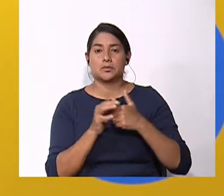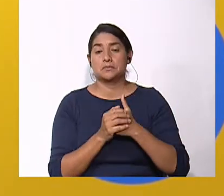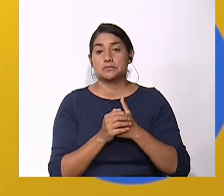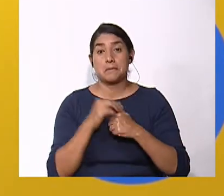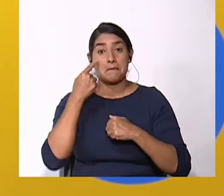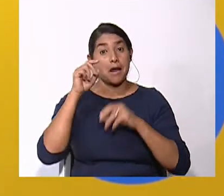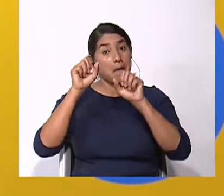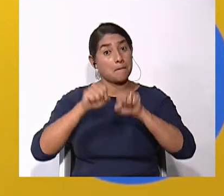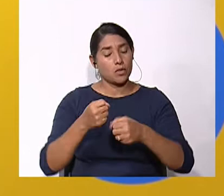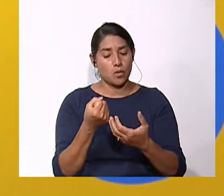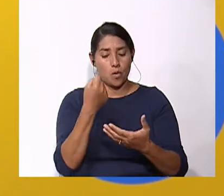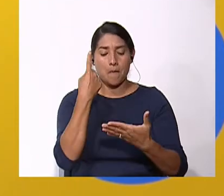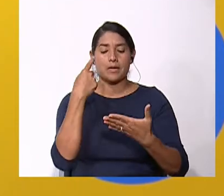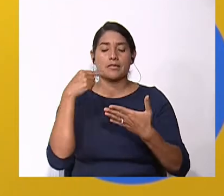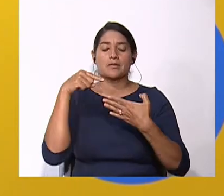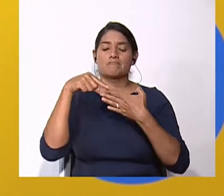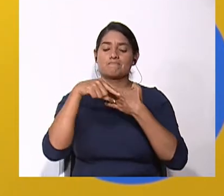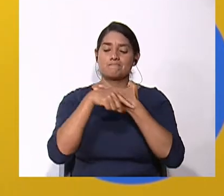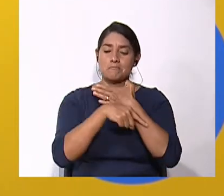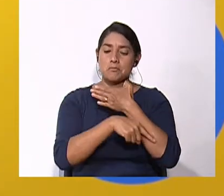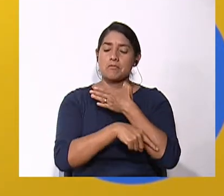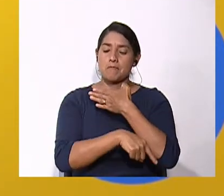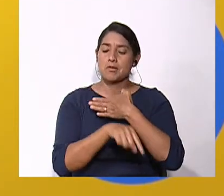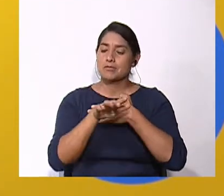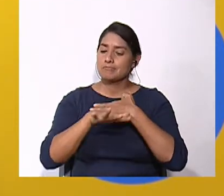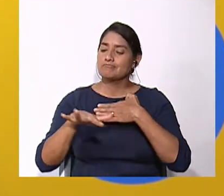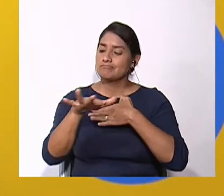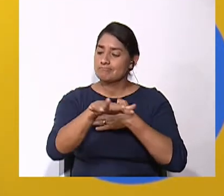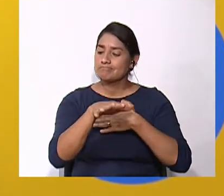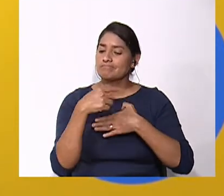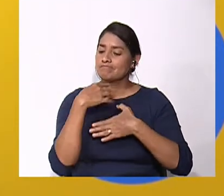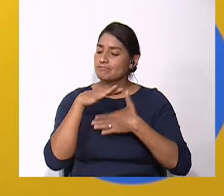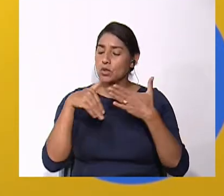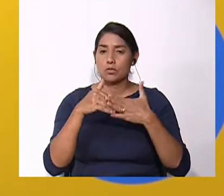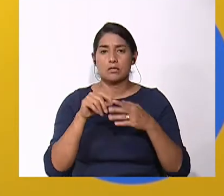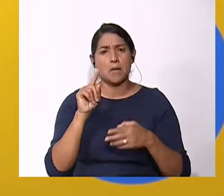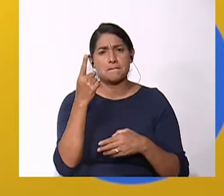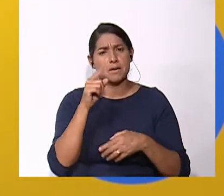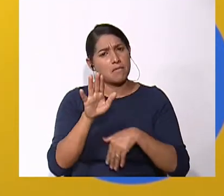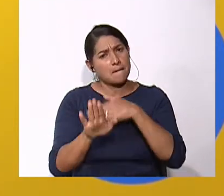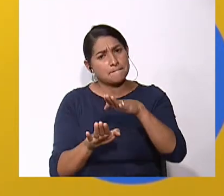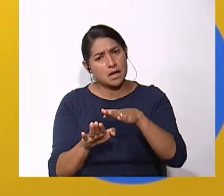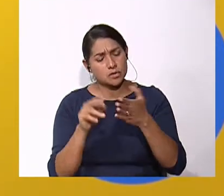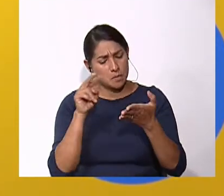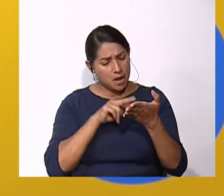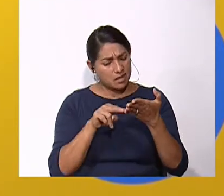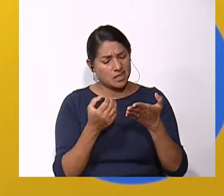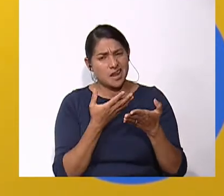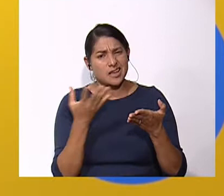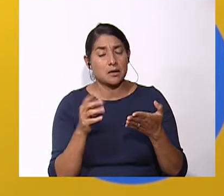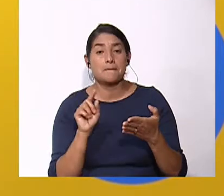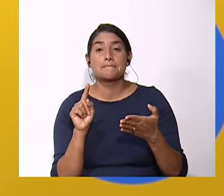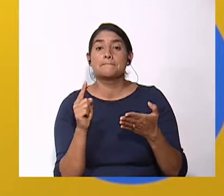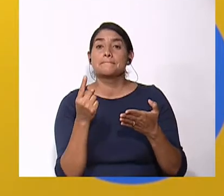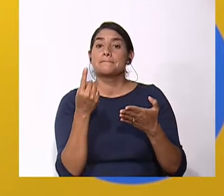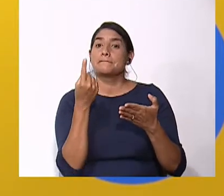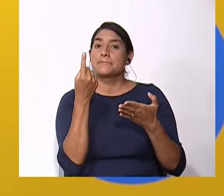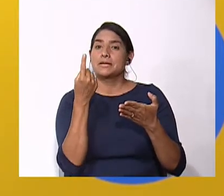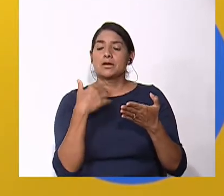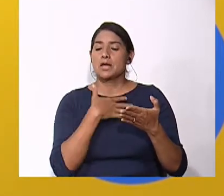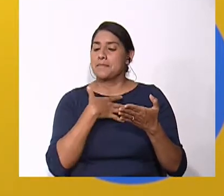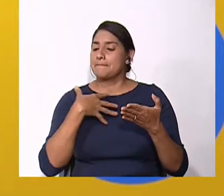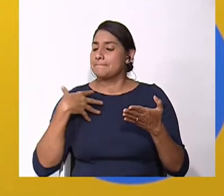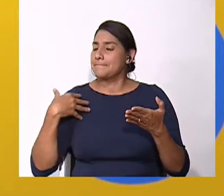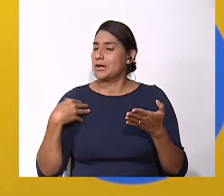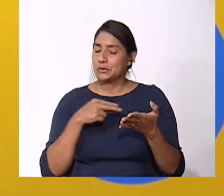para poderlo entender. Entonces, el primer paso para entender un texto es primero que nos guste